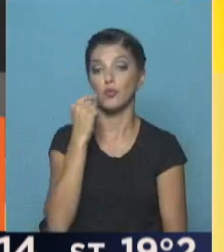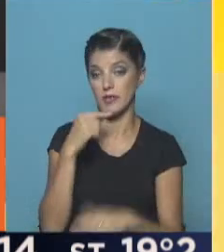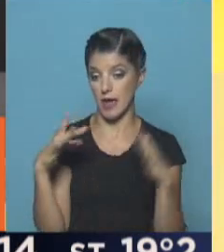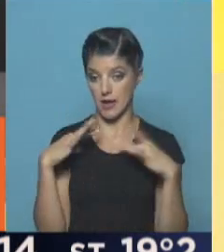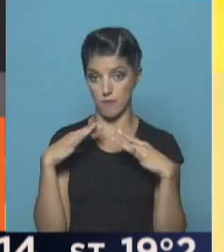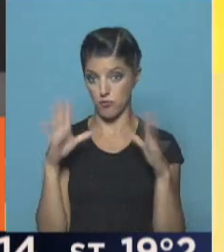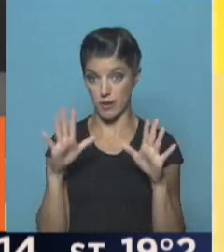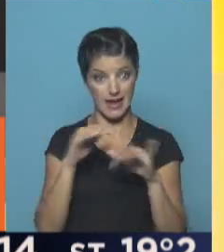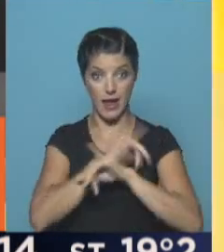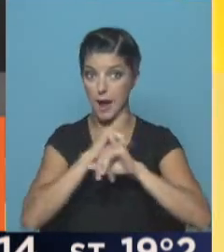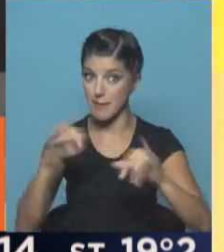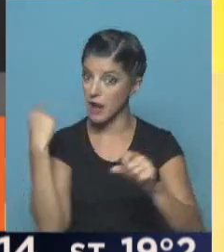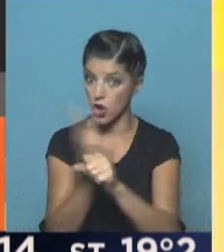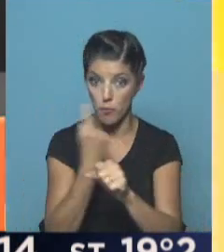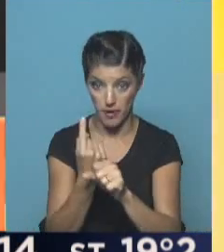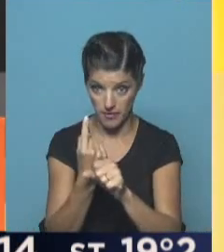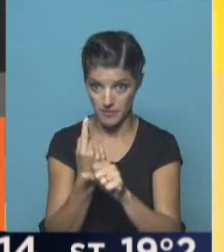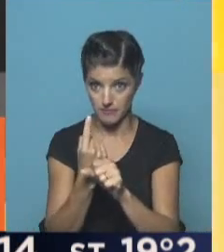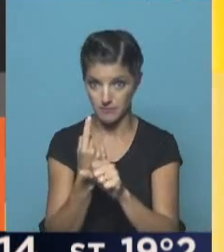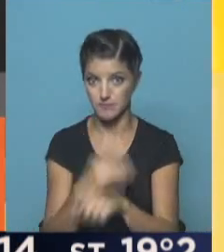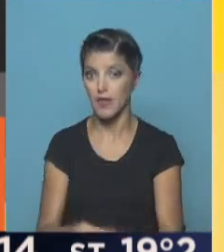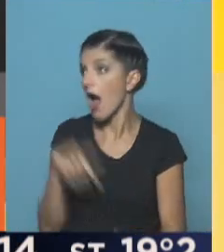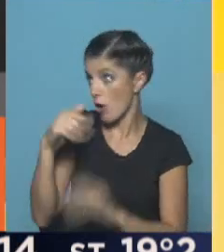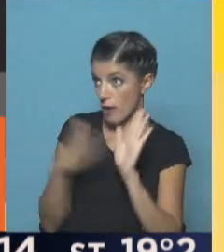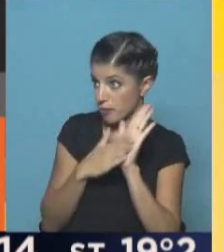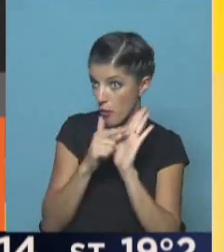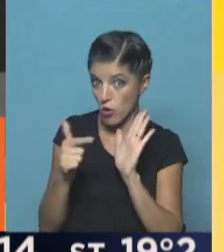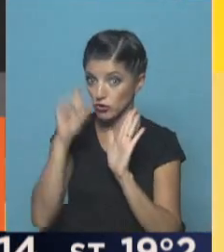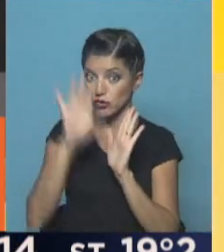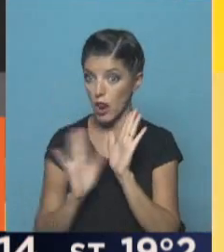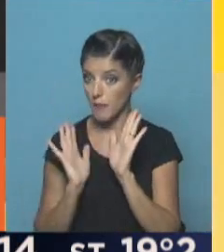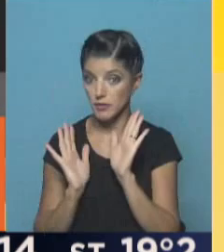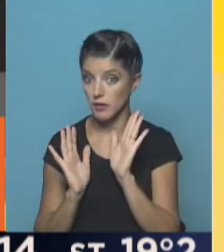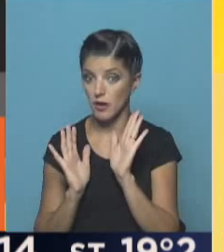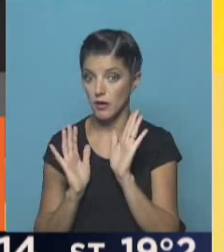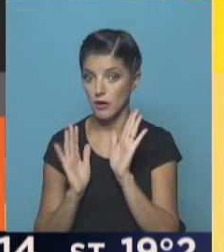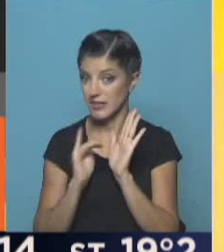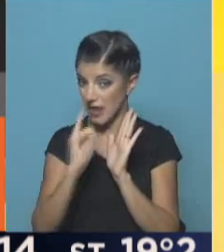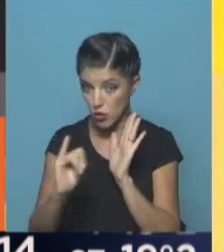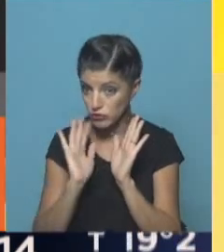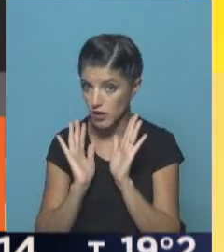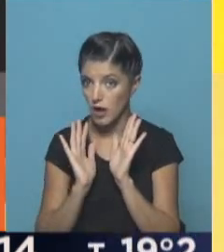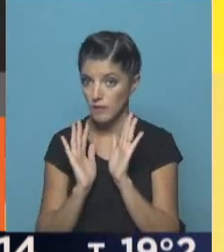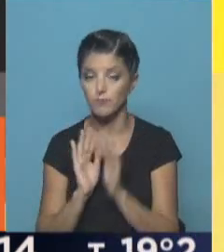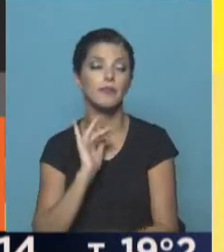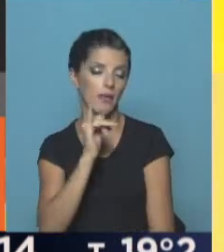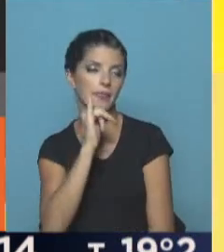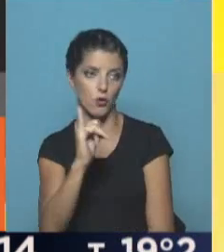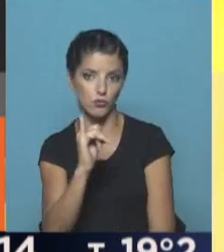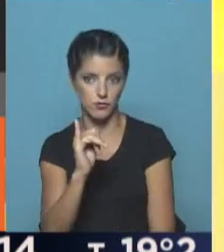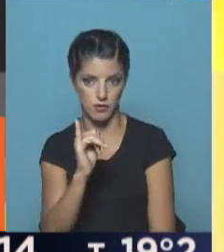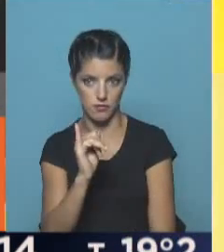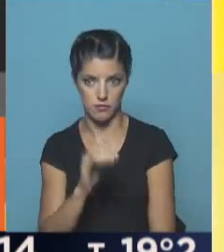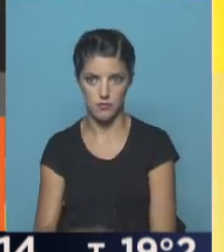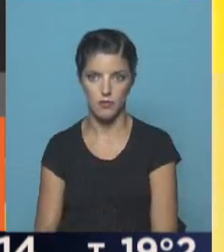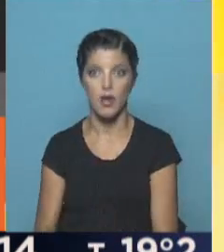a las elecciones, bueno, ya se anticipa para la Por semana ahora no hay próxima. pruebas de eso, simplemente la denuncia. La denuncia, pero esto se